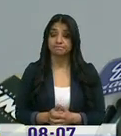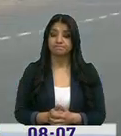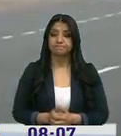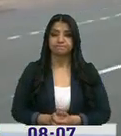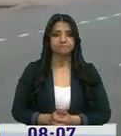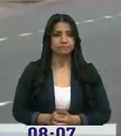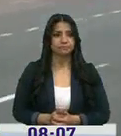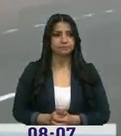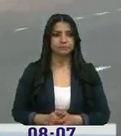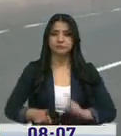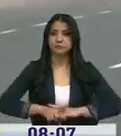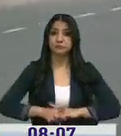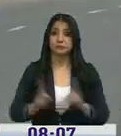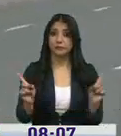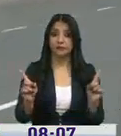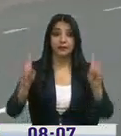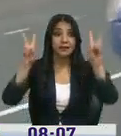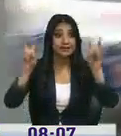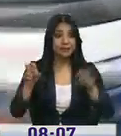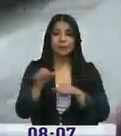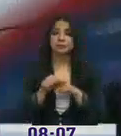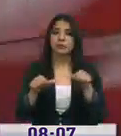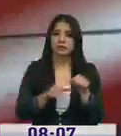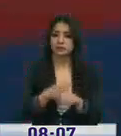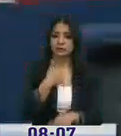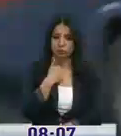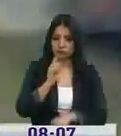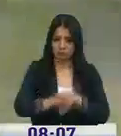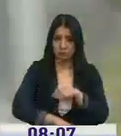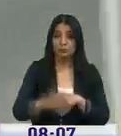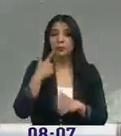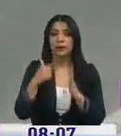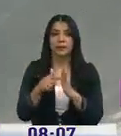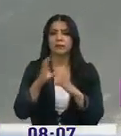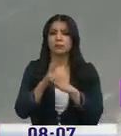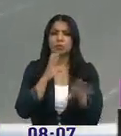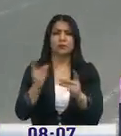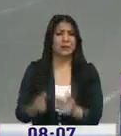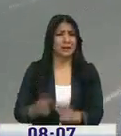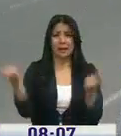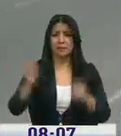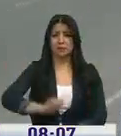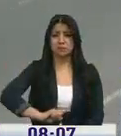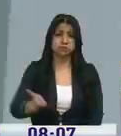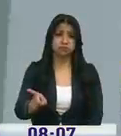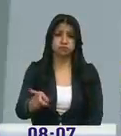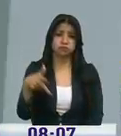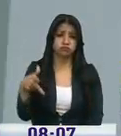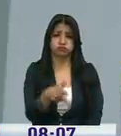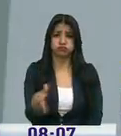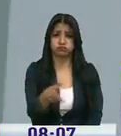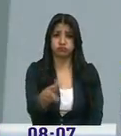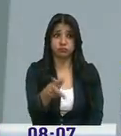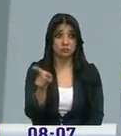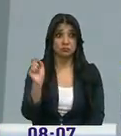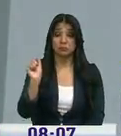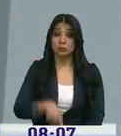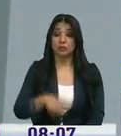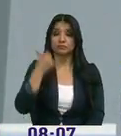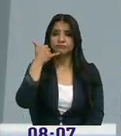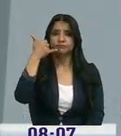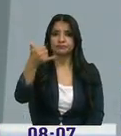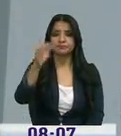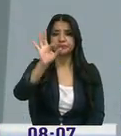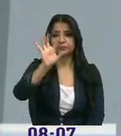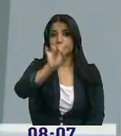pero si no es en el ámbito administrativo y por ejemplo el bus excede el límite de velocidad la ciudadanía podrá comunicarse al